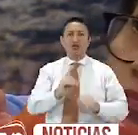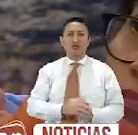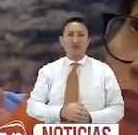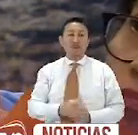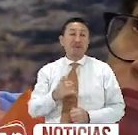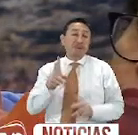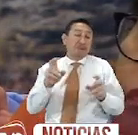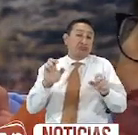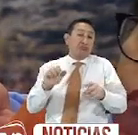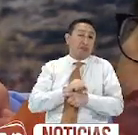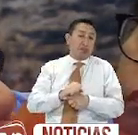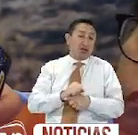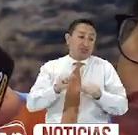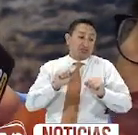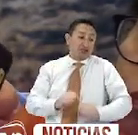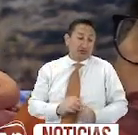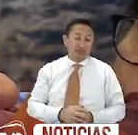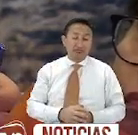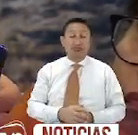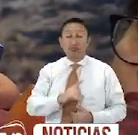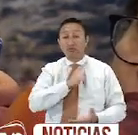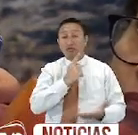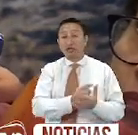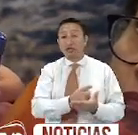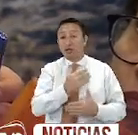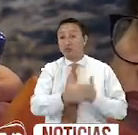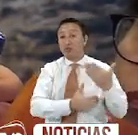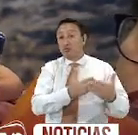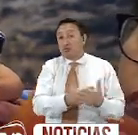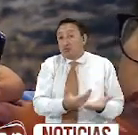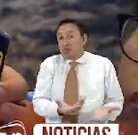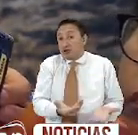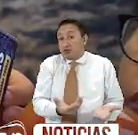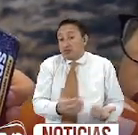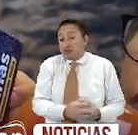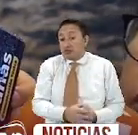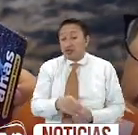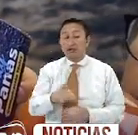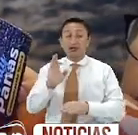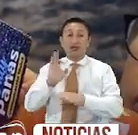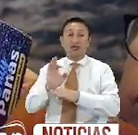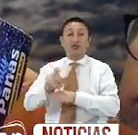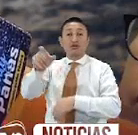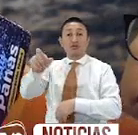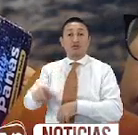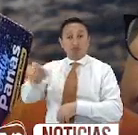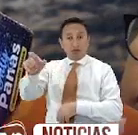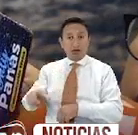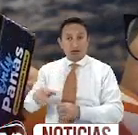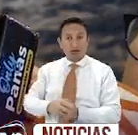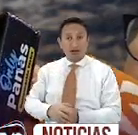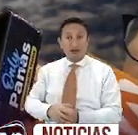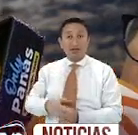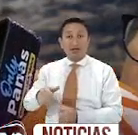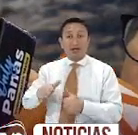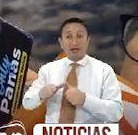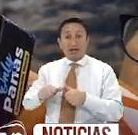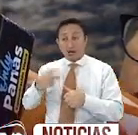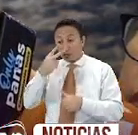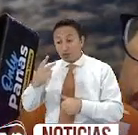práctico, un tema de realismo procesal. No tenemos los testimonios de las personas que estuvieron